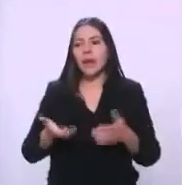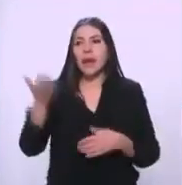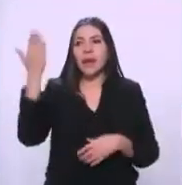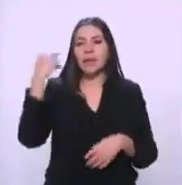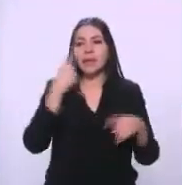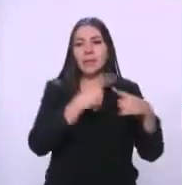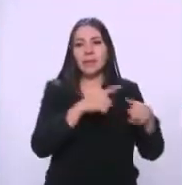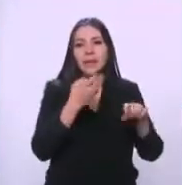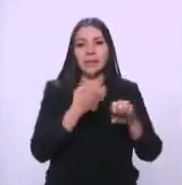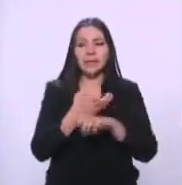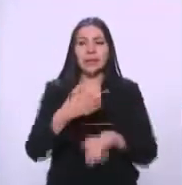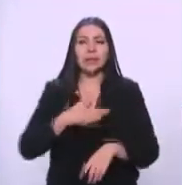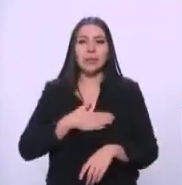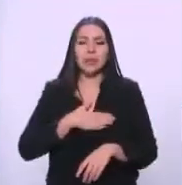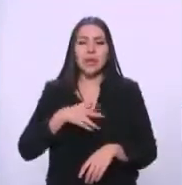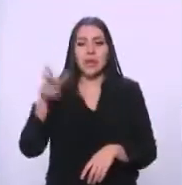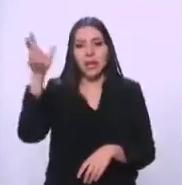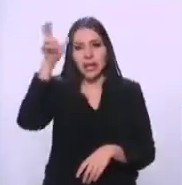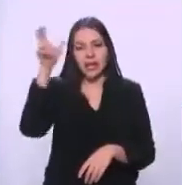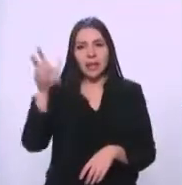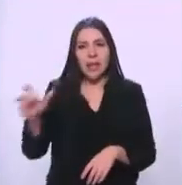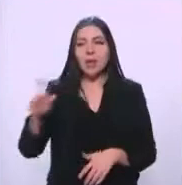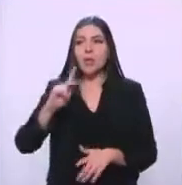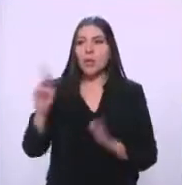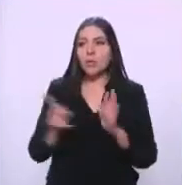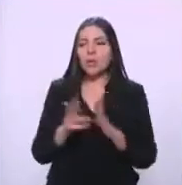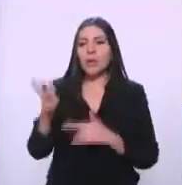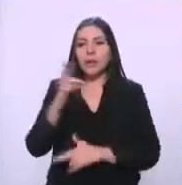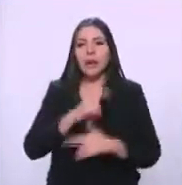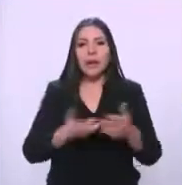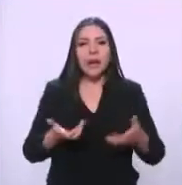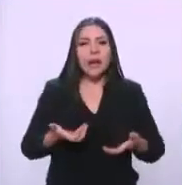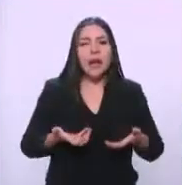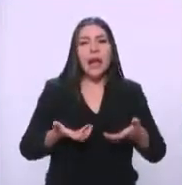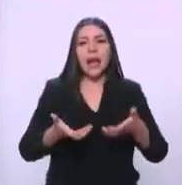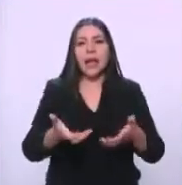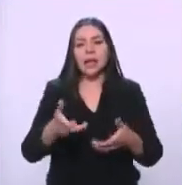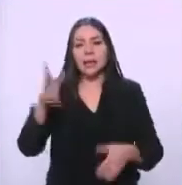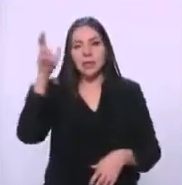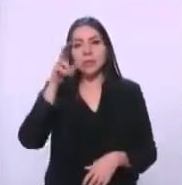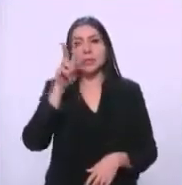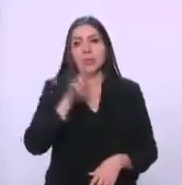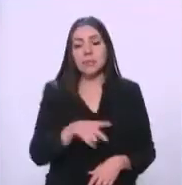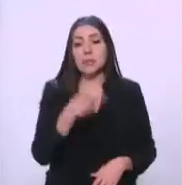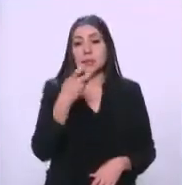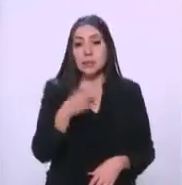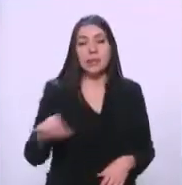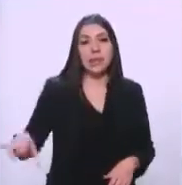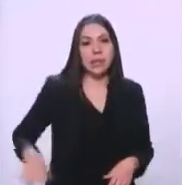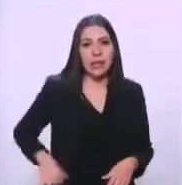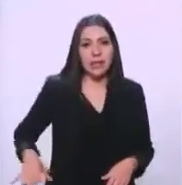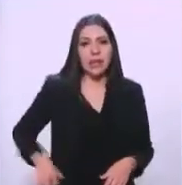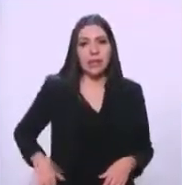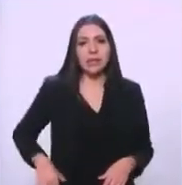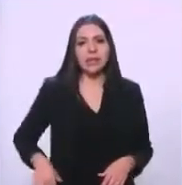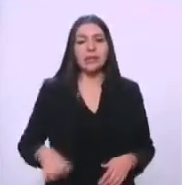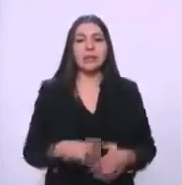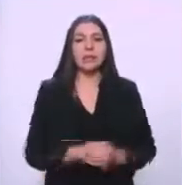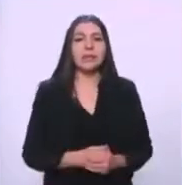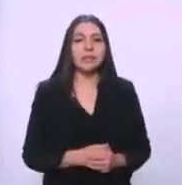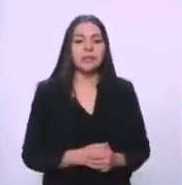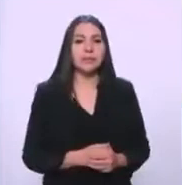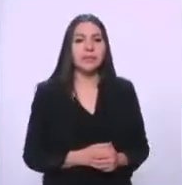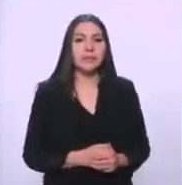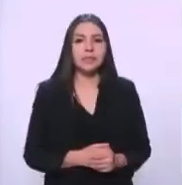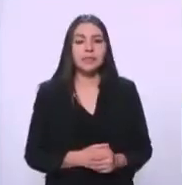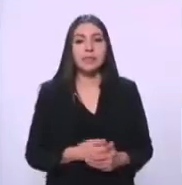soy de esta ciudad, soy de Hidalgo, y entonces regresamos a la calle en Pachuca, y eso me parece bien interesante, y también es una cosa